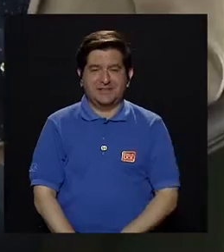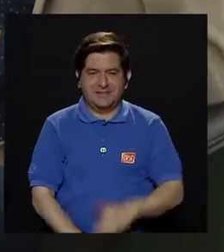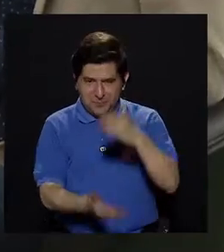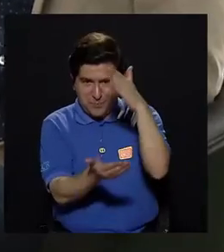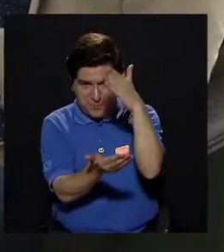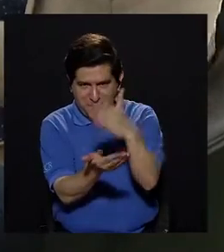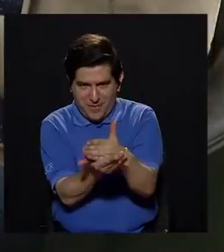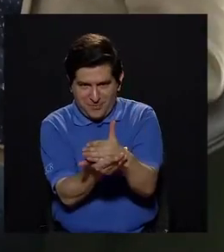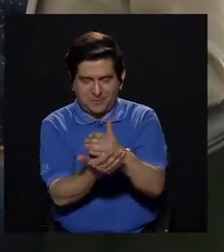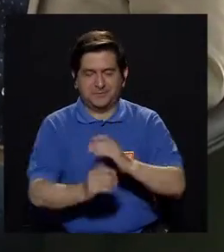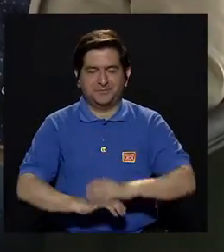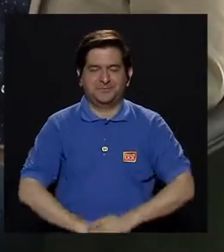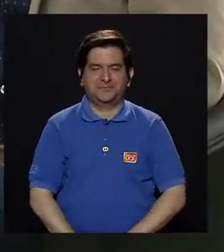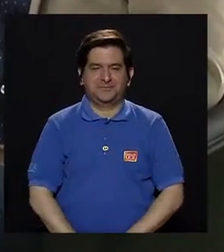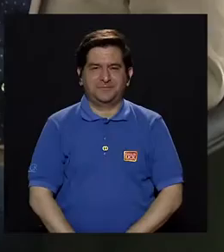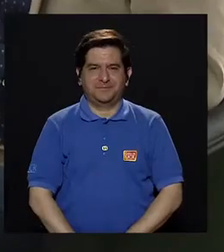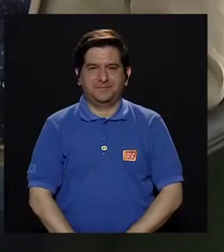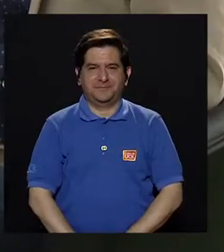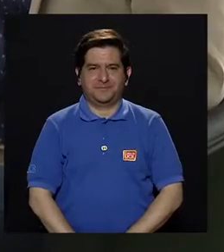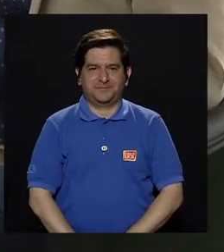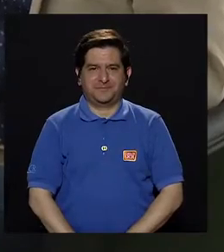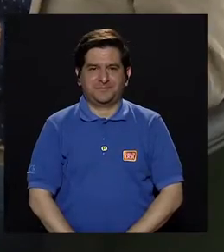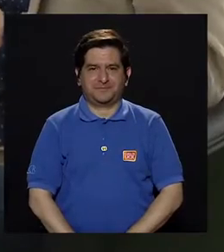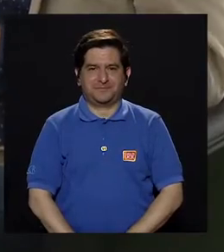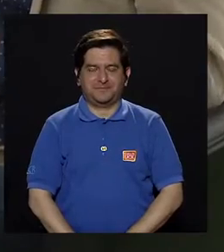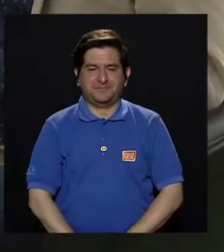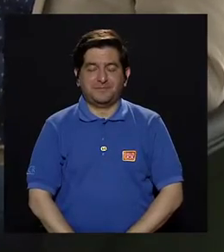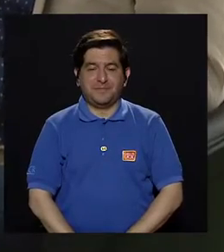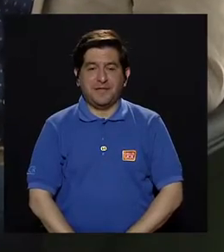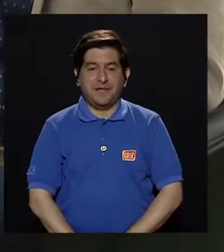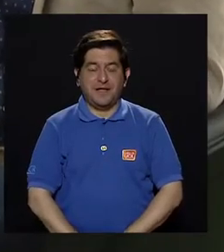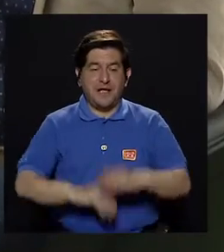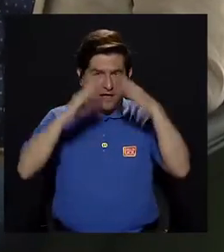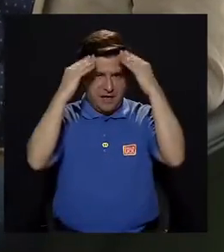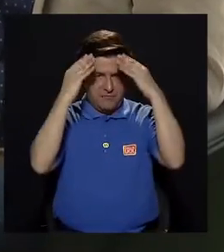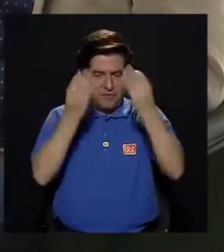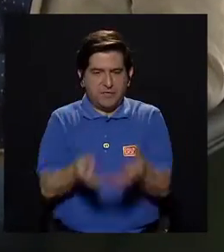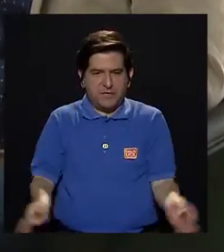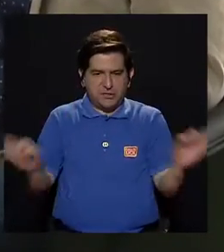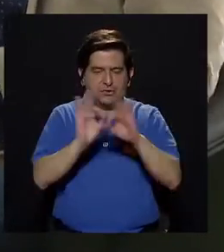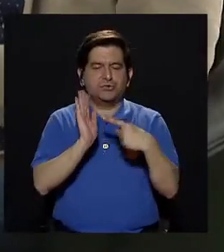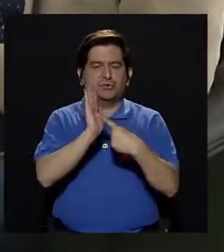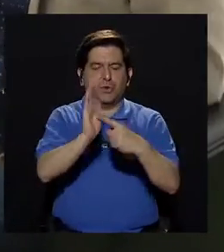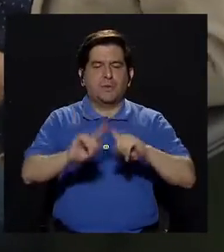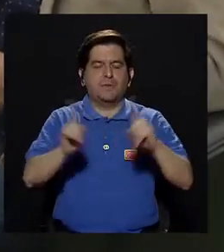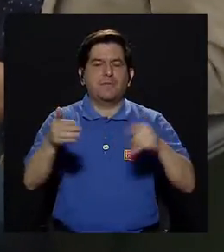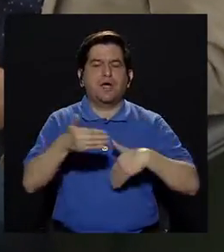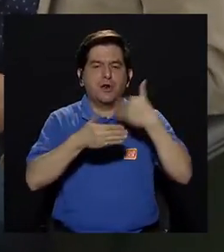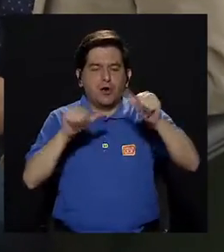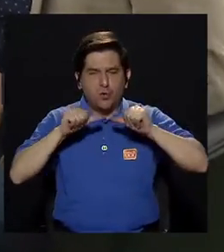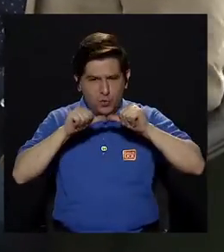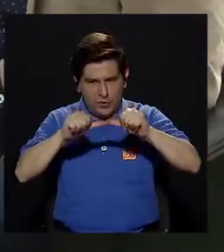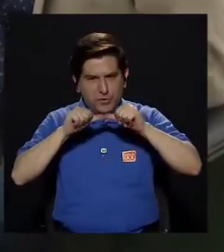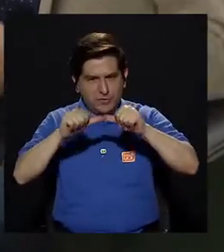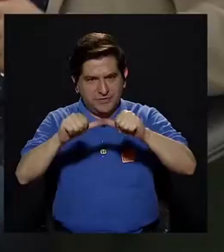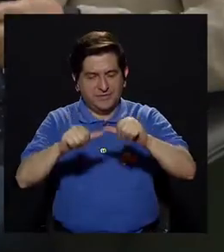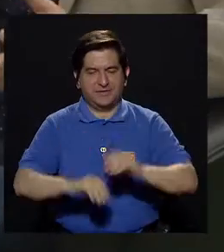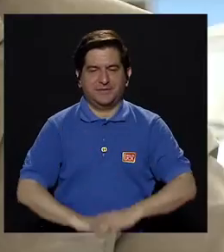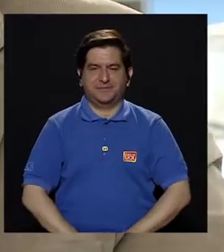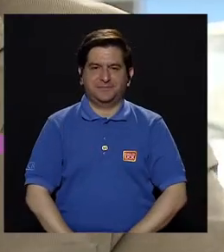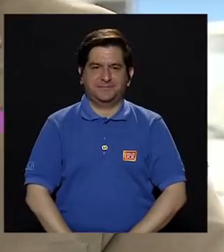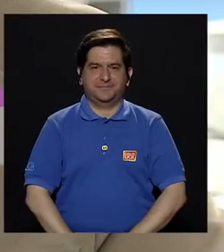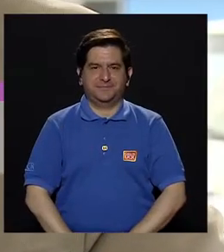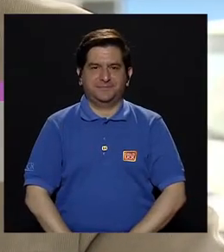Necesito hacer una pausa en este momento para una información importante, pero sí me gustaría retomarlo en el siguiente bloque.